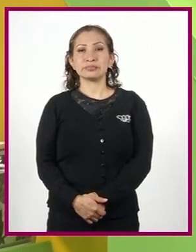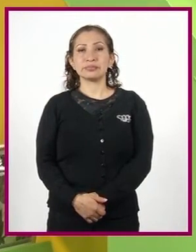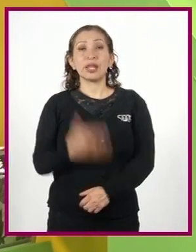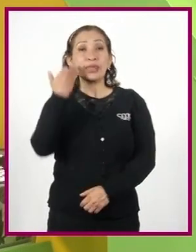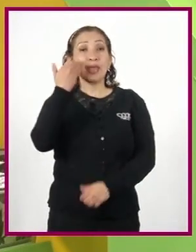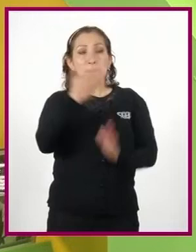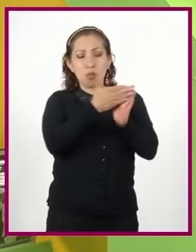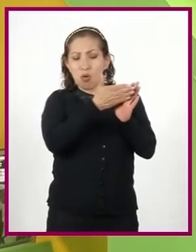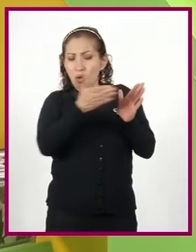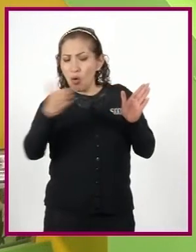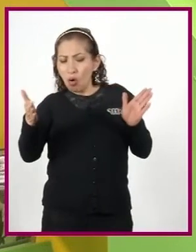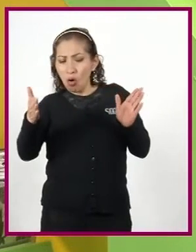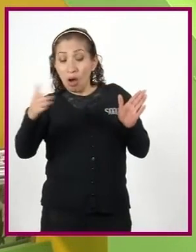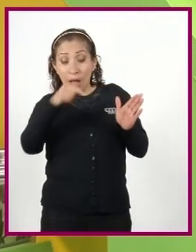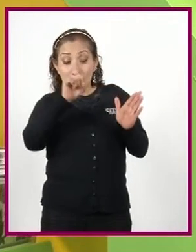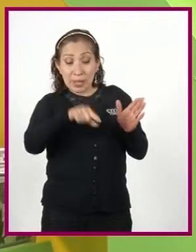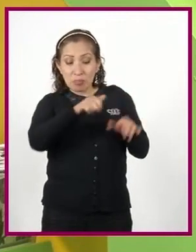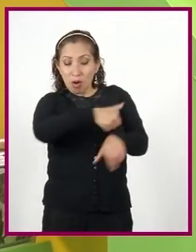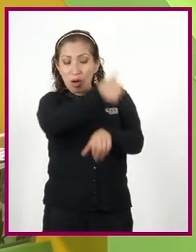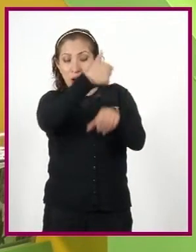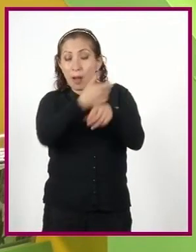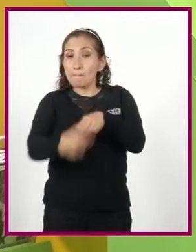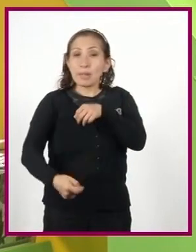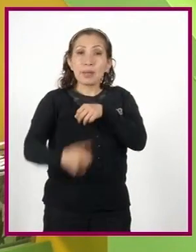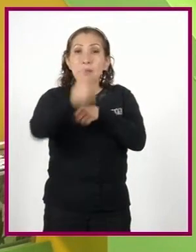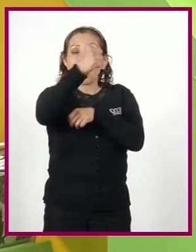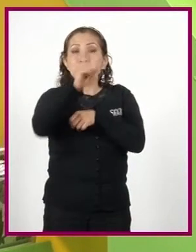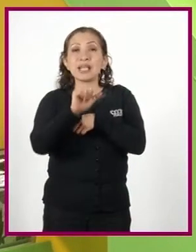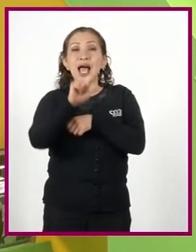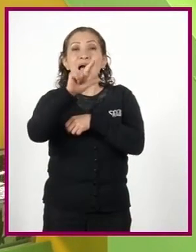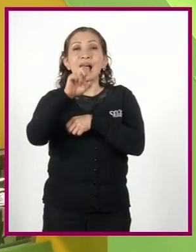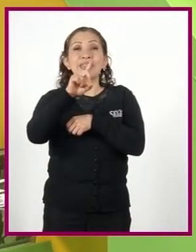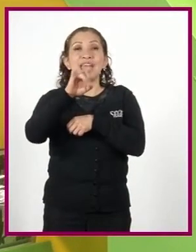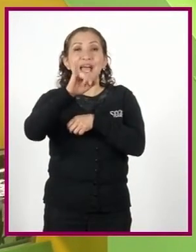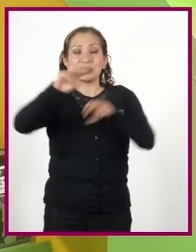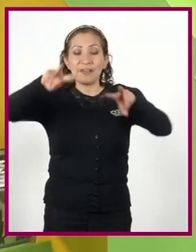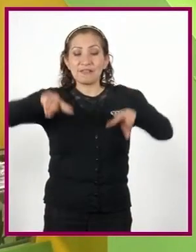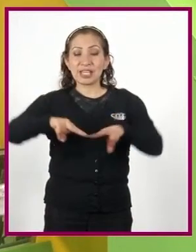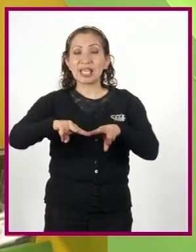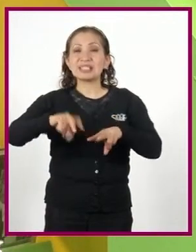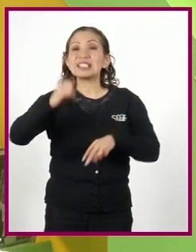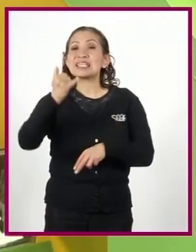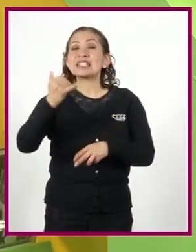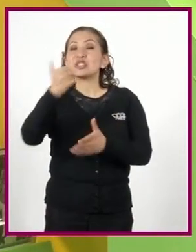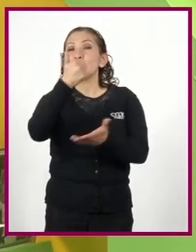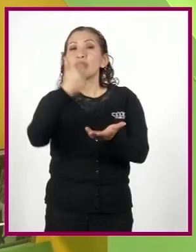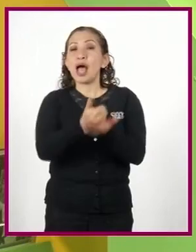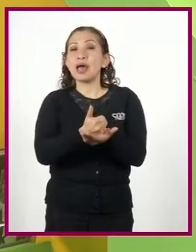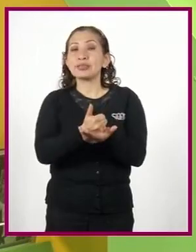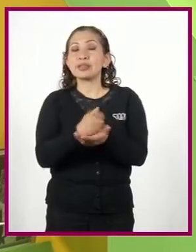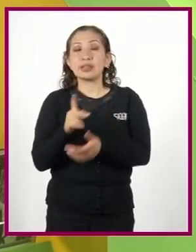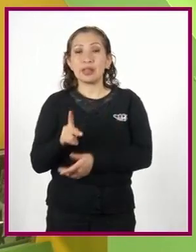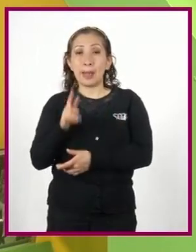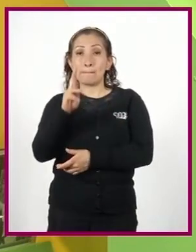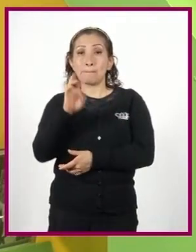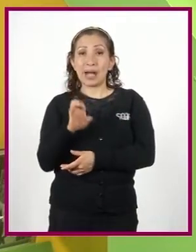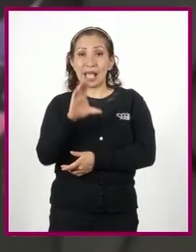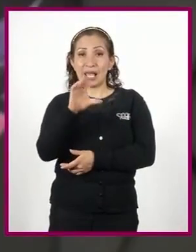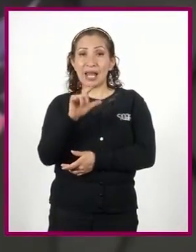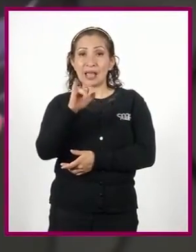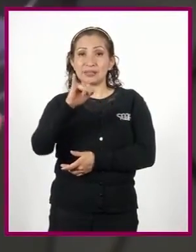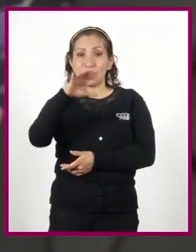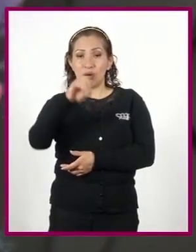Periodo donde se establecieron las primeras aldeas, villas y ciudades. Preclásico.